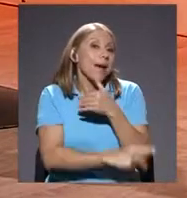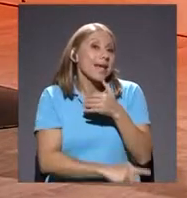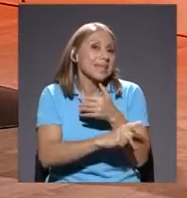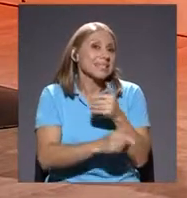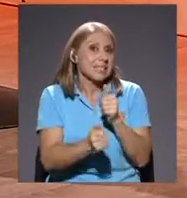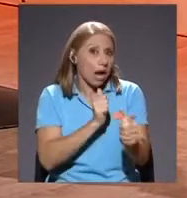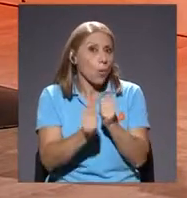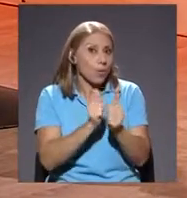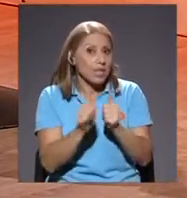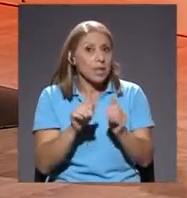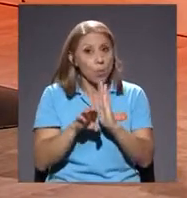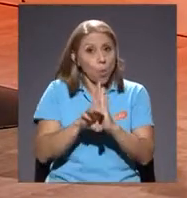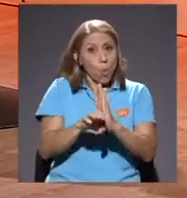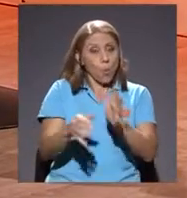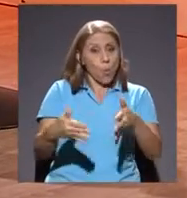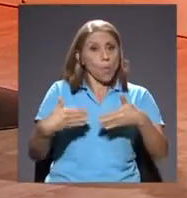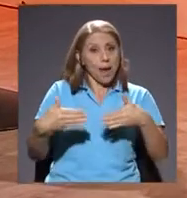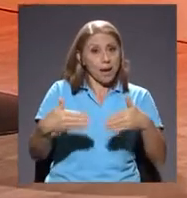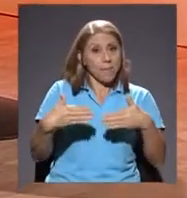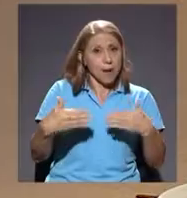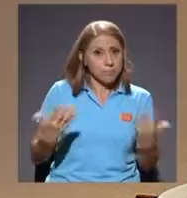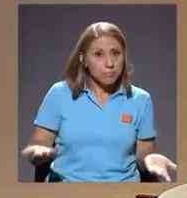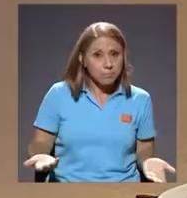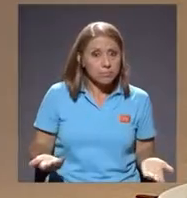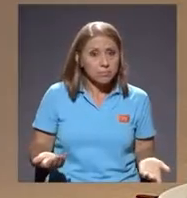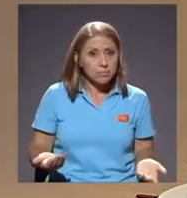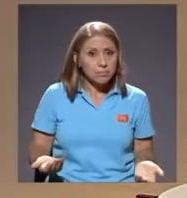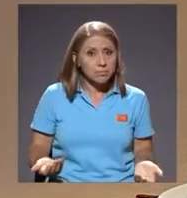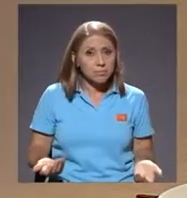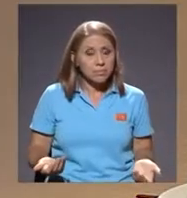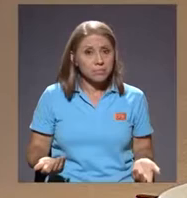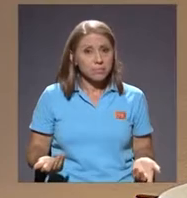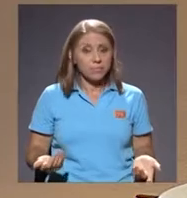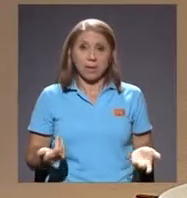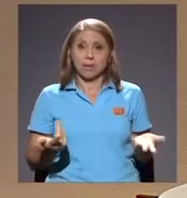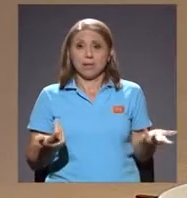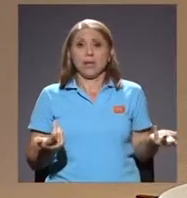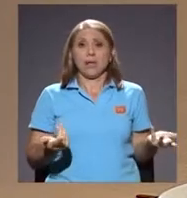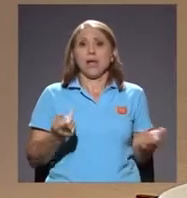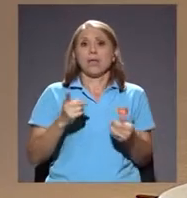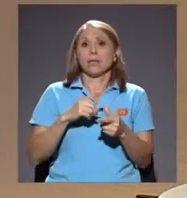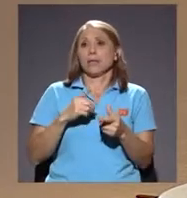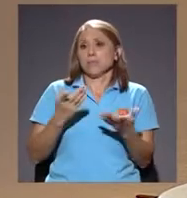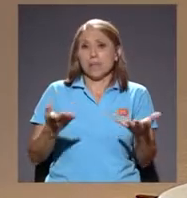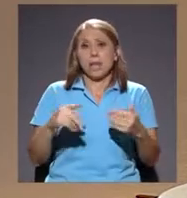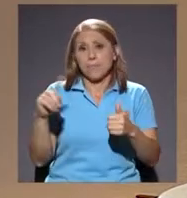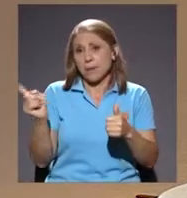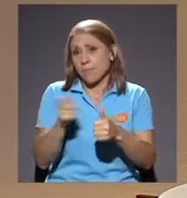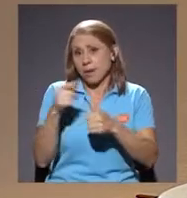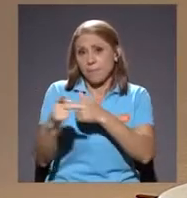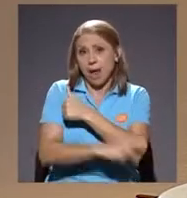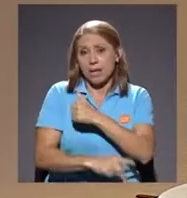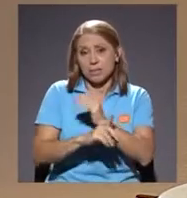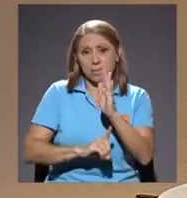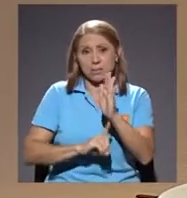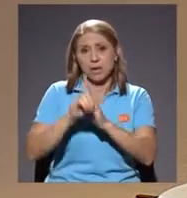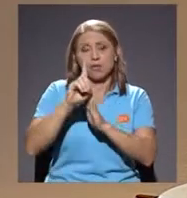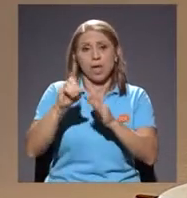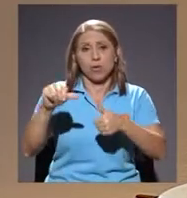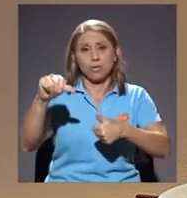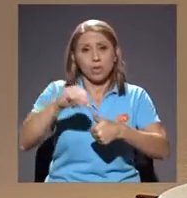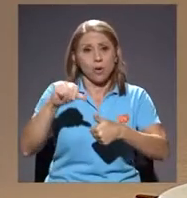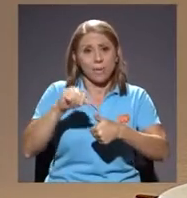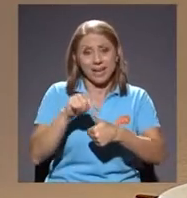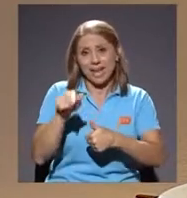no estoy hablando de otra cosa en el primer país desarrollado de centroamérica será